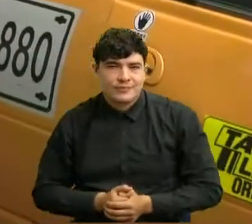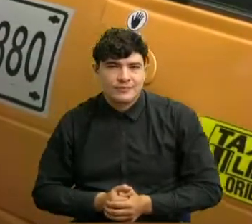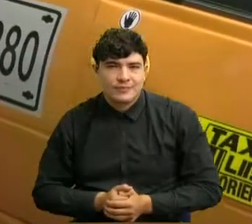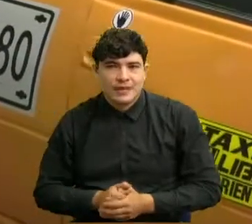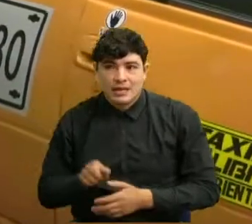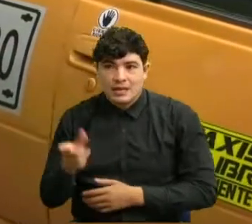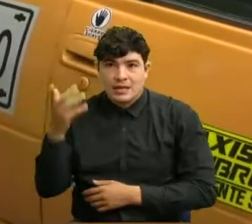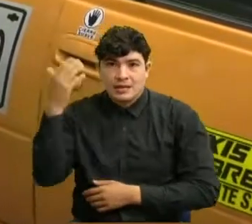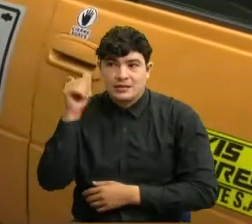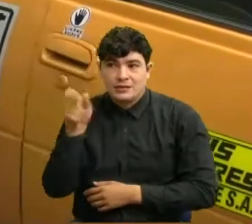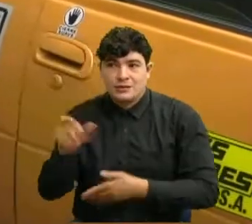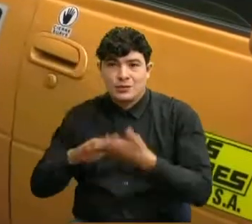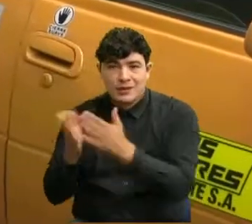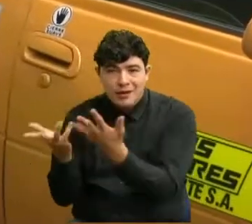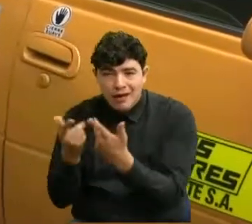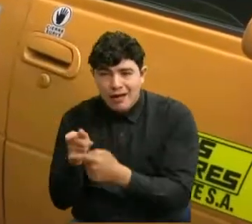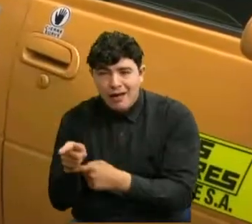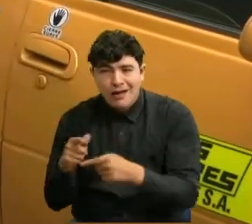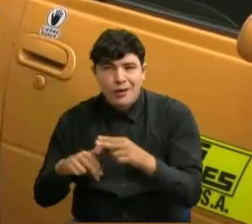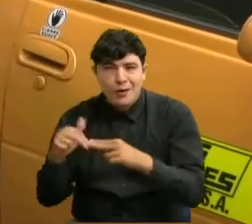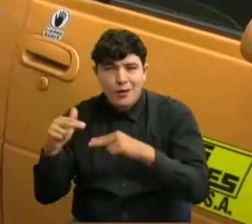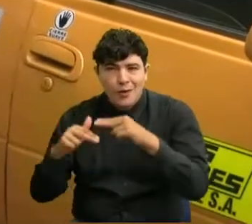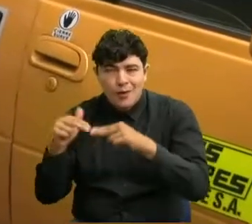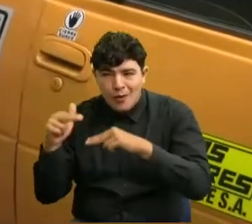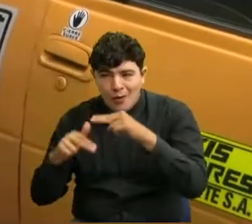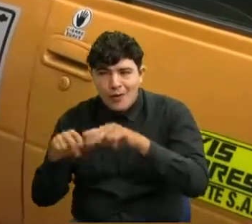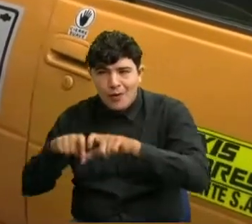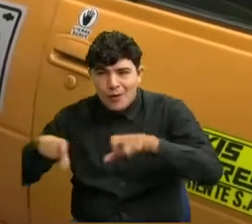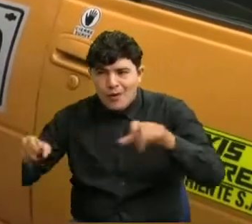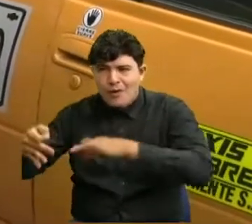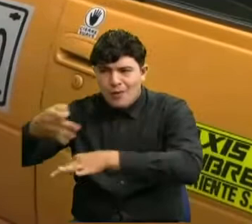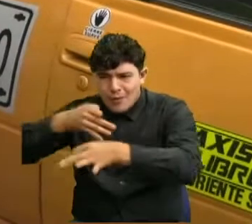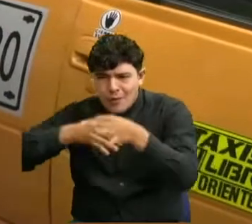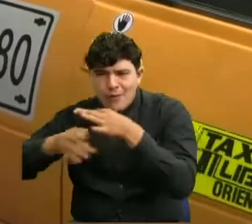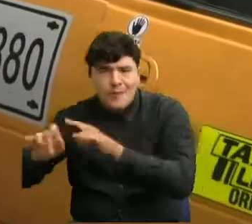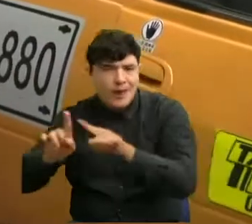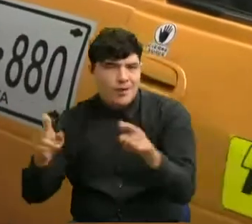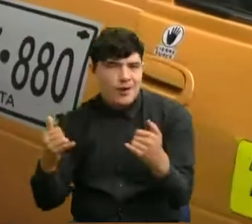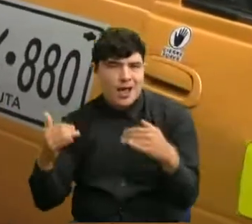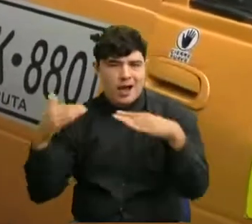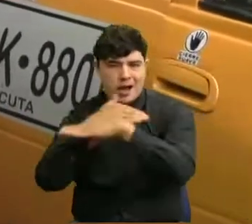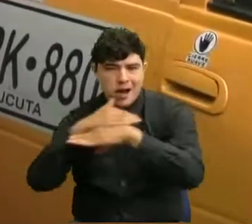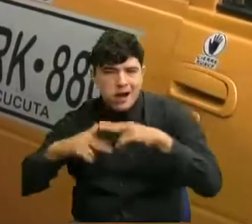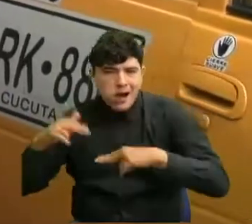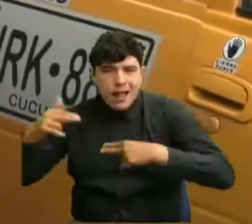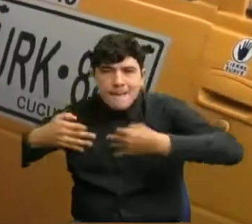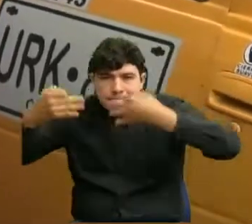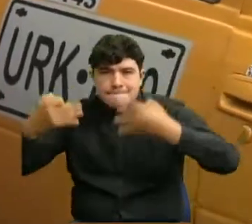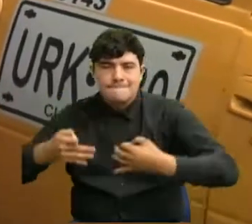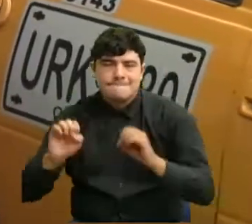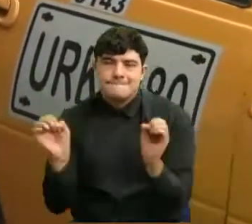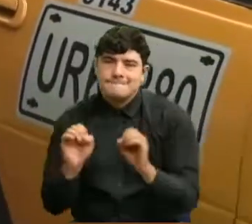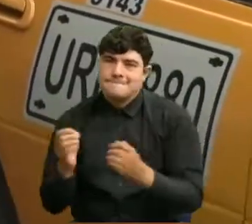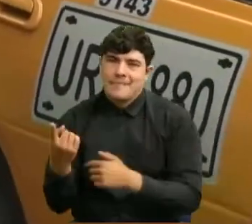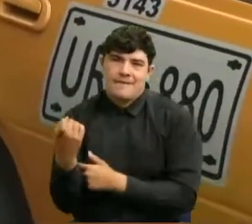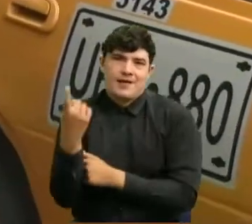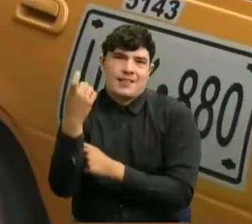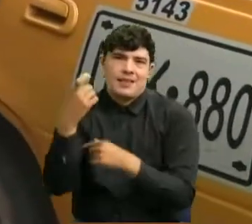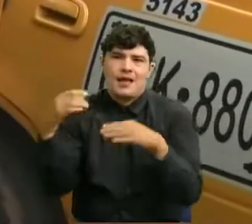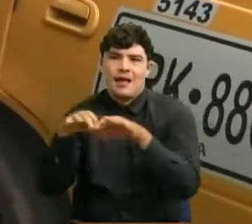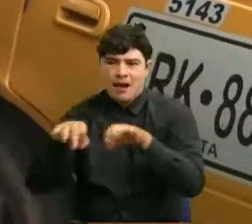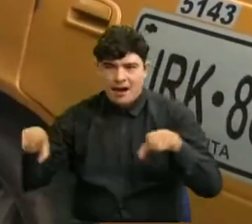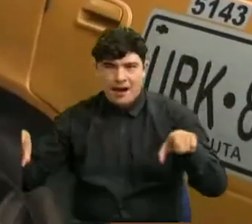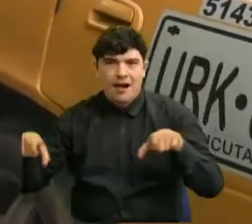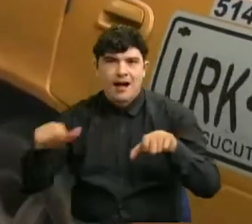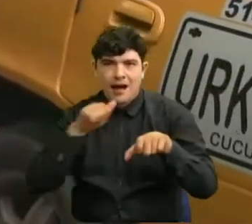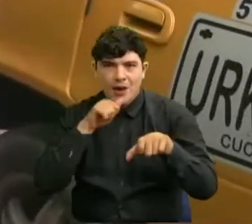no digamos realizaron la restauración de las vías, la pavimentación correspondiente, que además lo que dice la comunidad es que anteriormente a estas obras